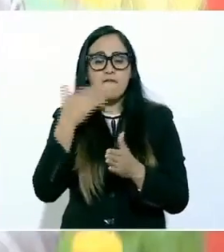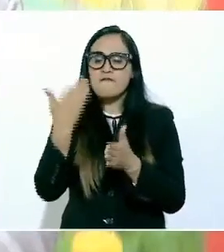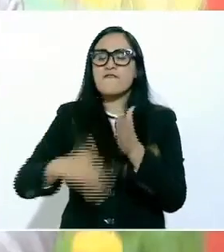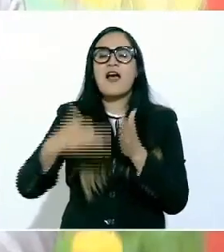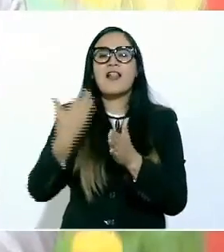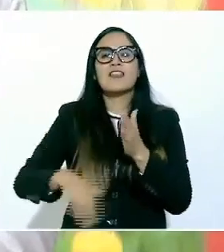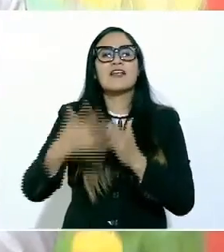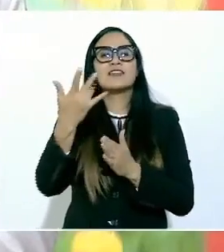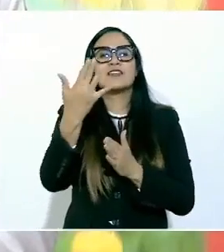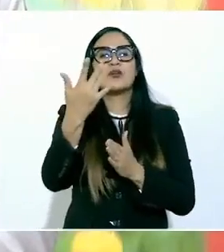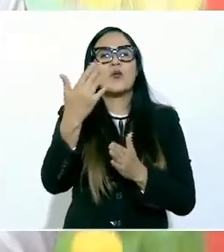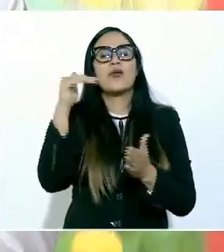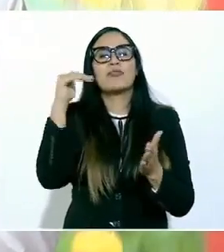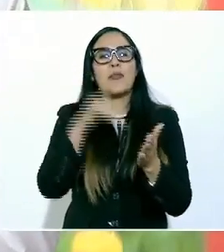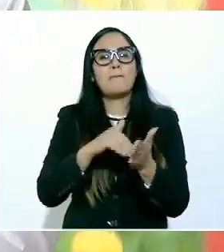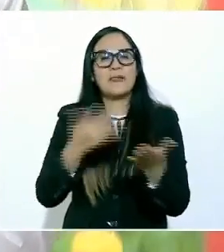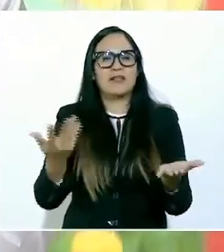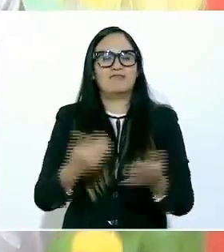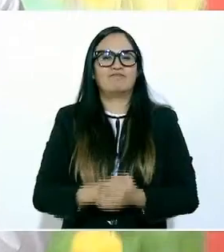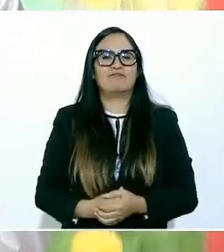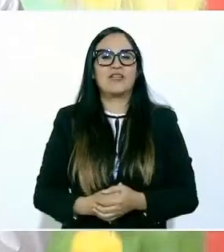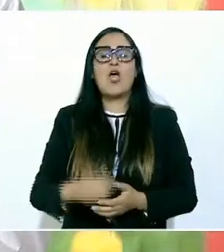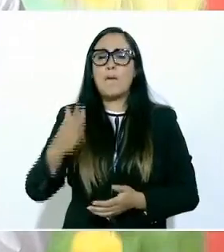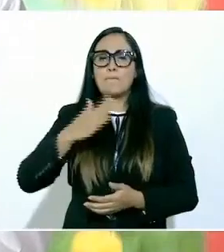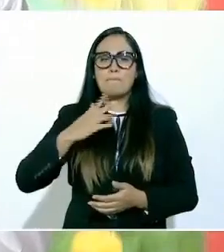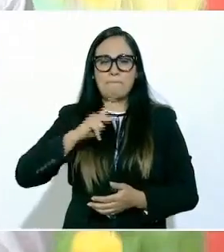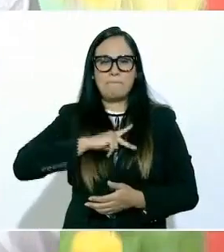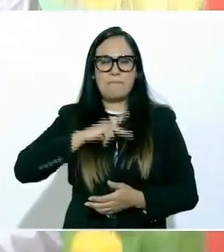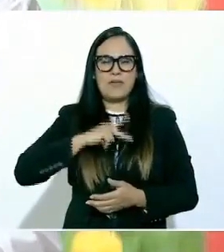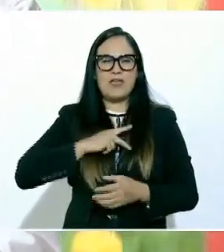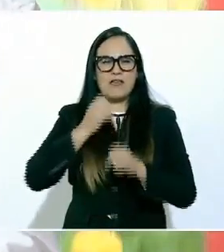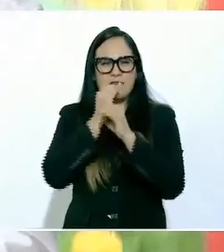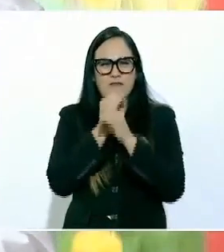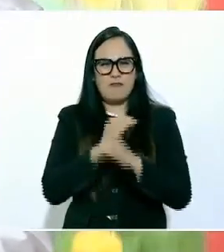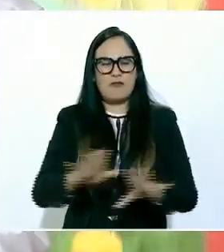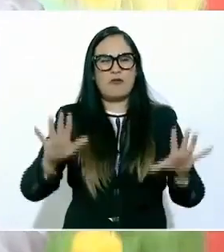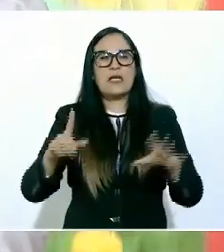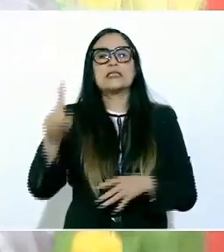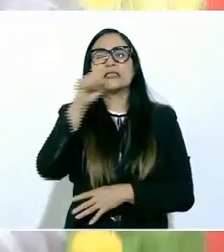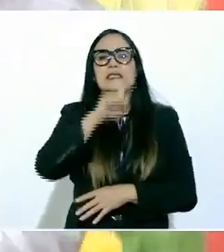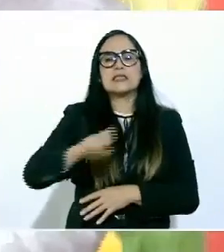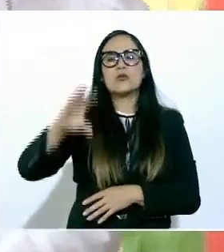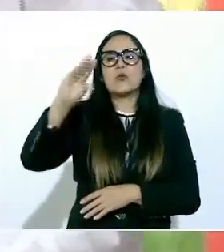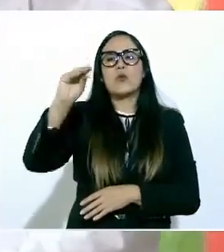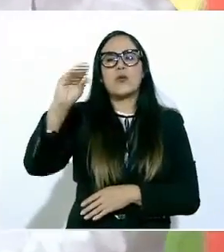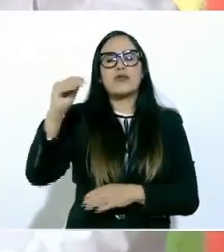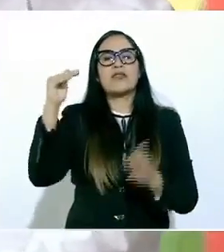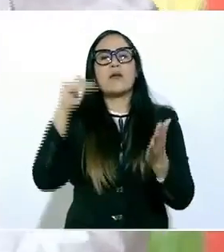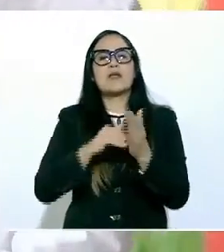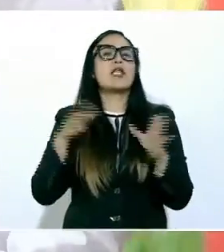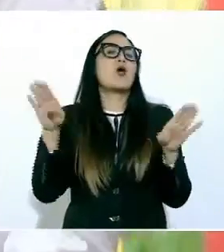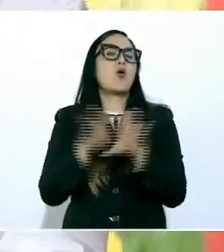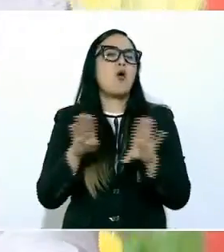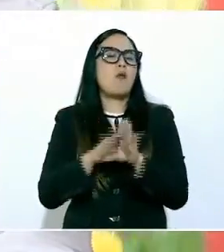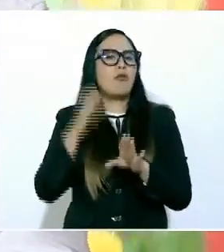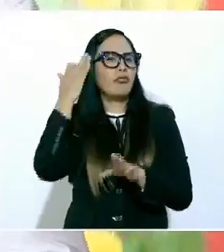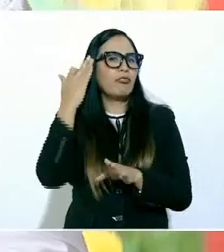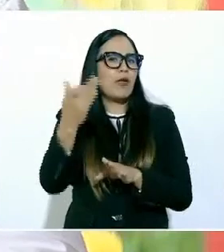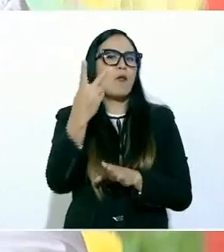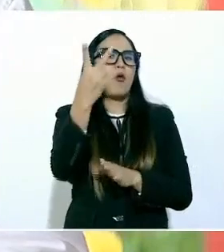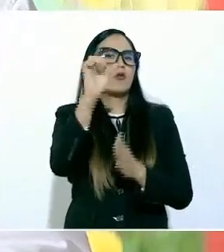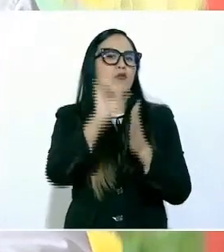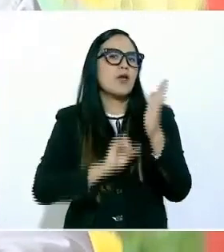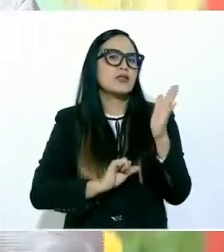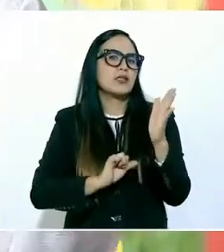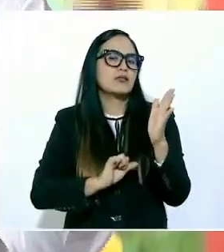50.000. En el informe dije que los 190.000 que faltaban los íbamos a conseguir en 2 meses. Pues